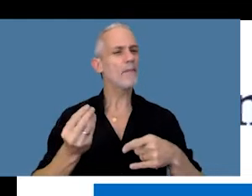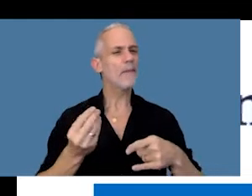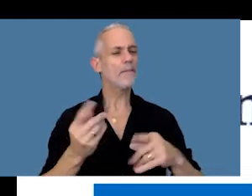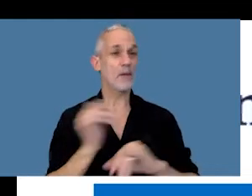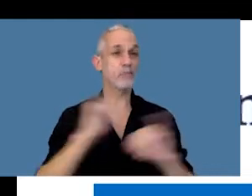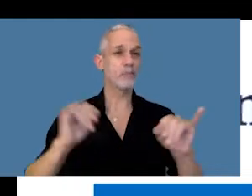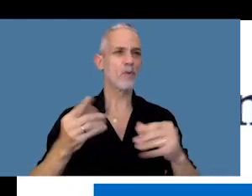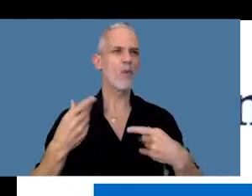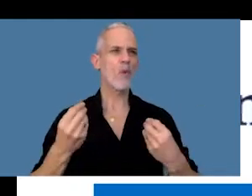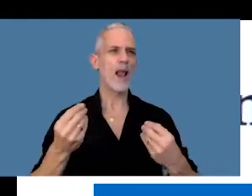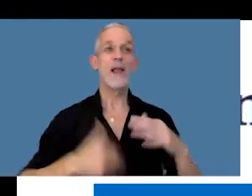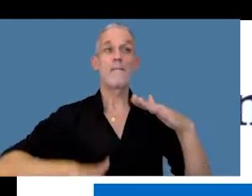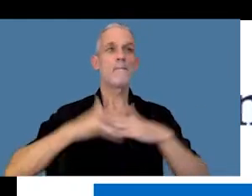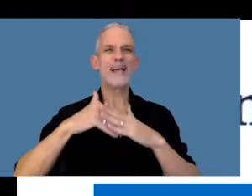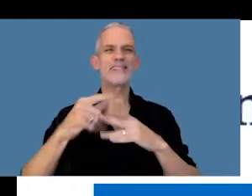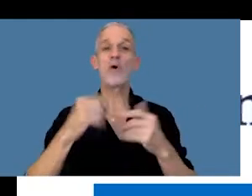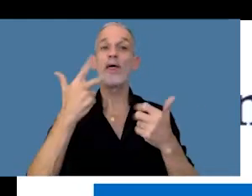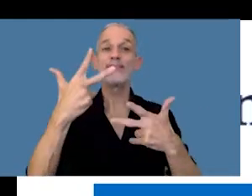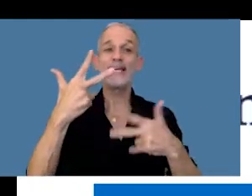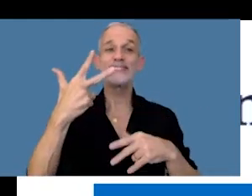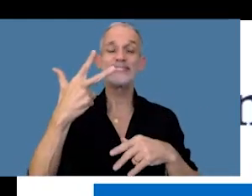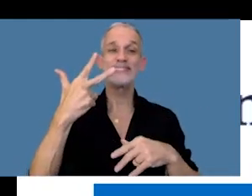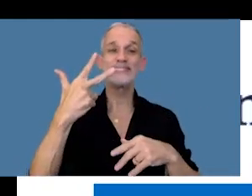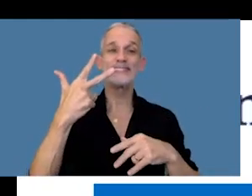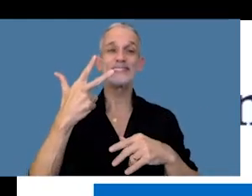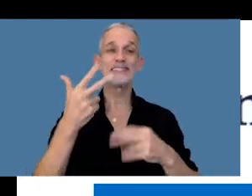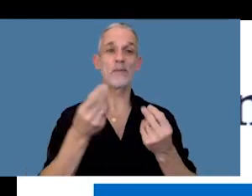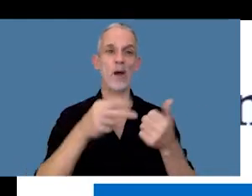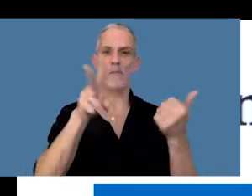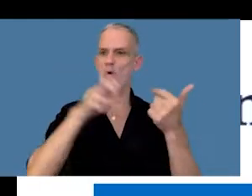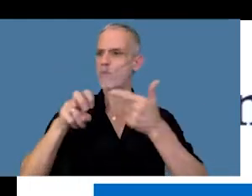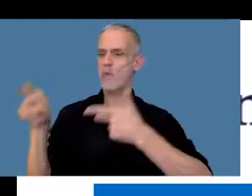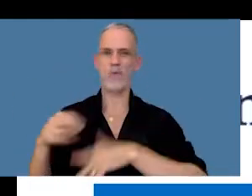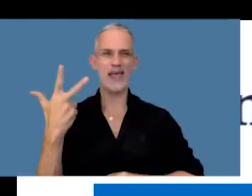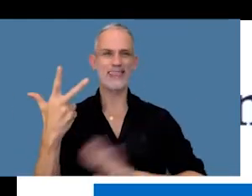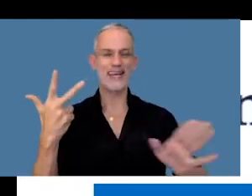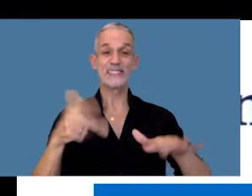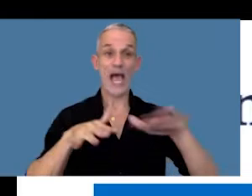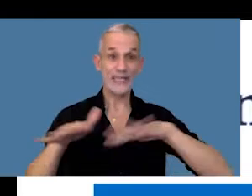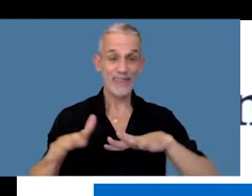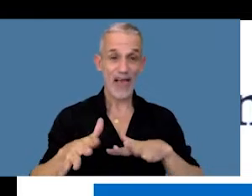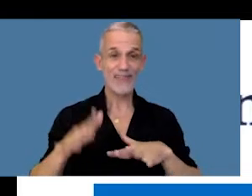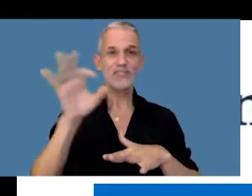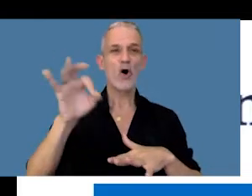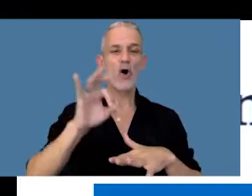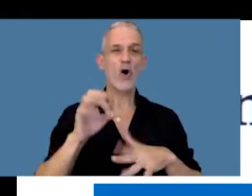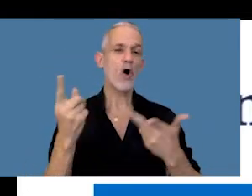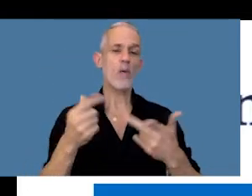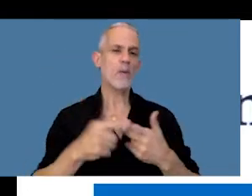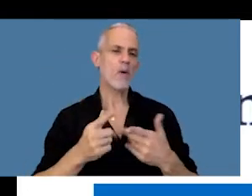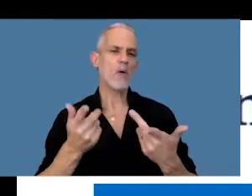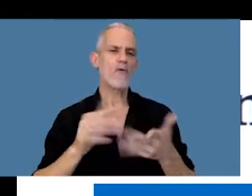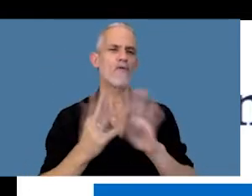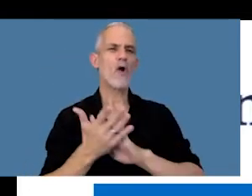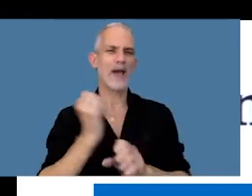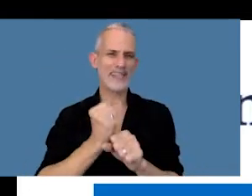recordar el máximo de 3 fuentes de ingresos, ya sea actividades o unidades de explotación.